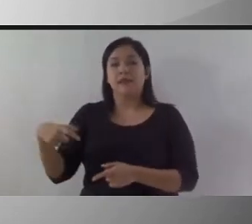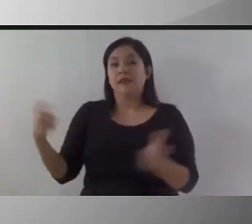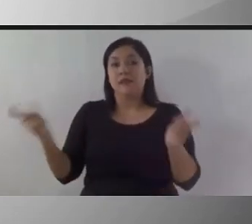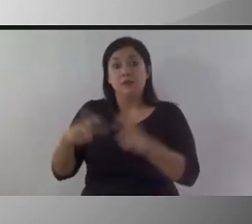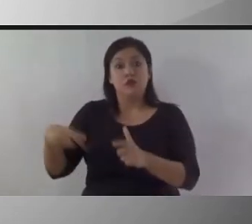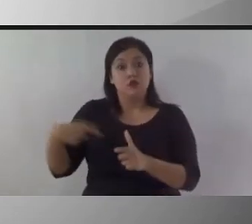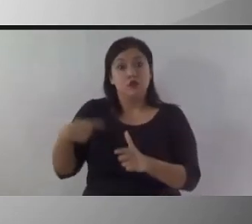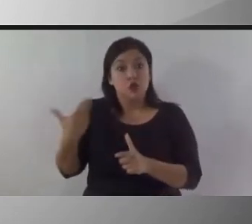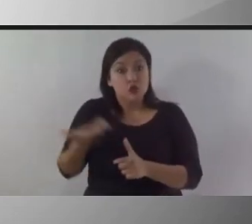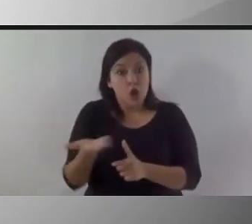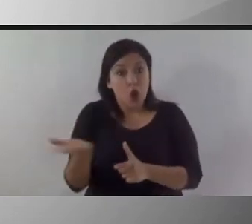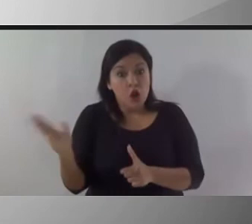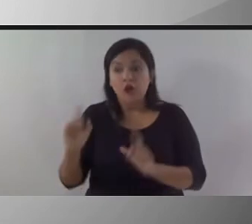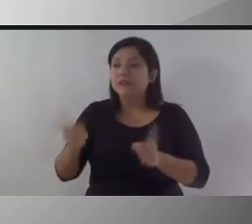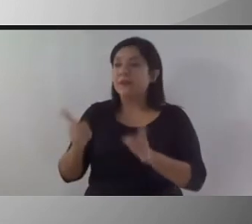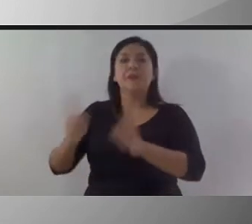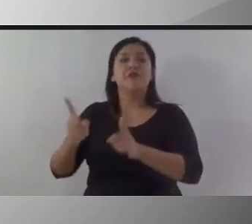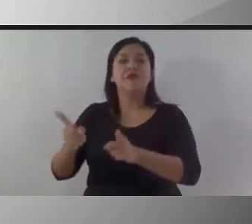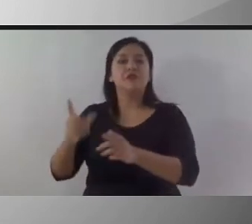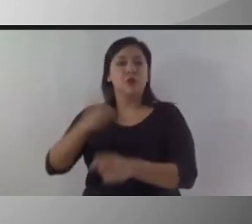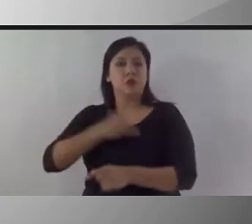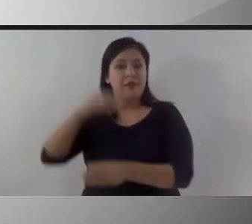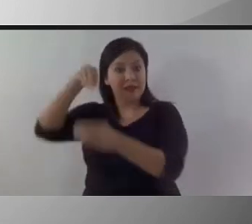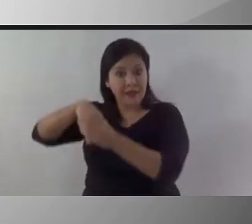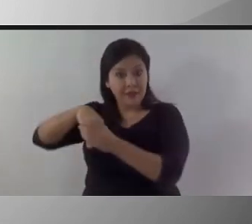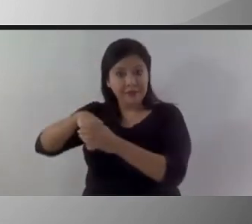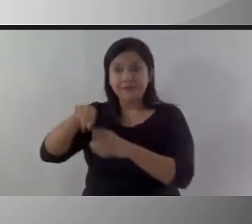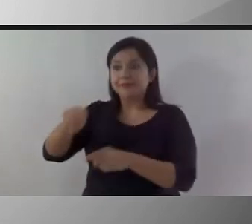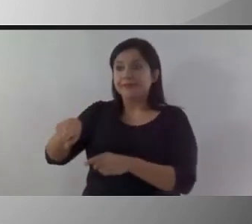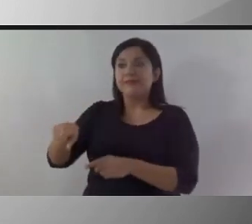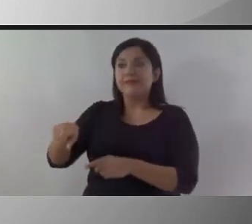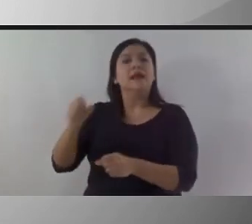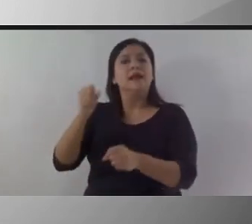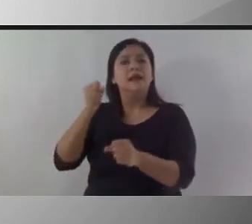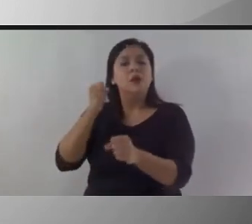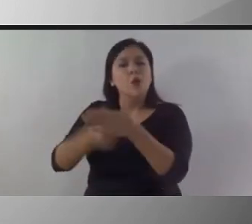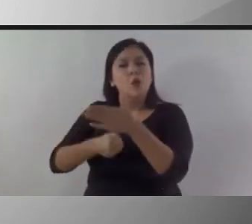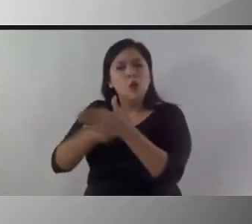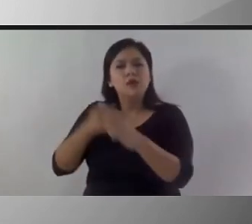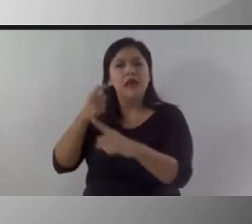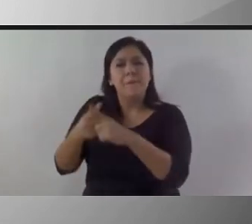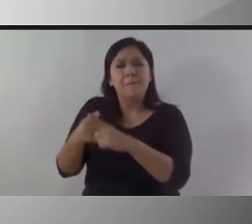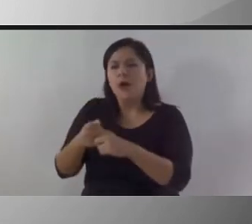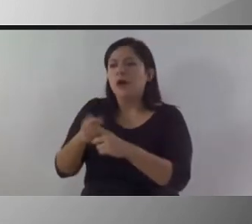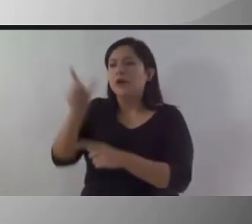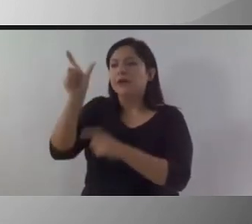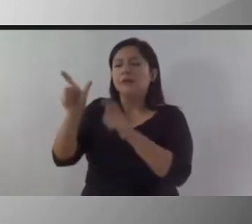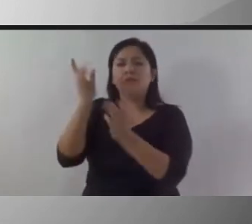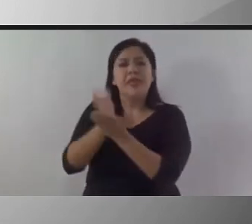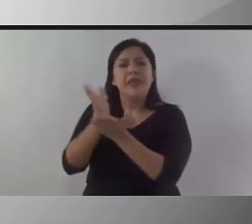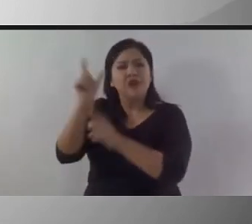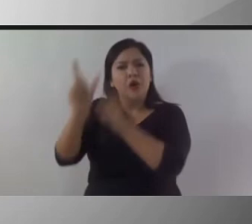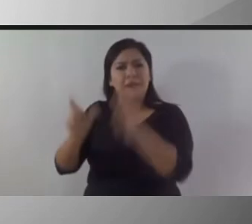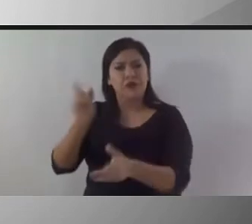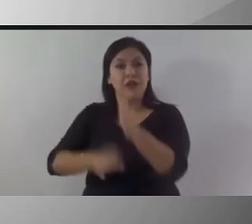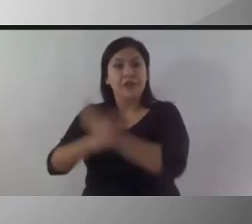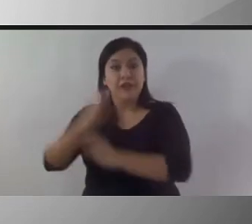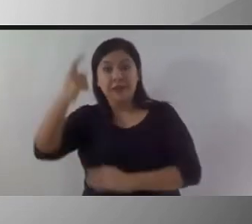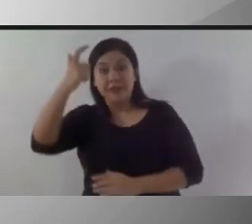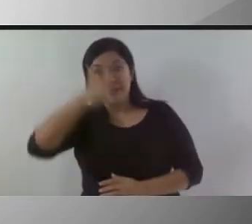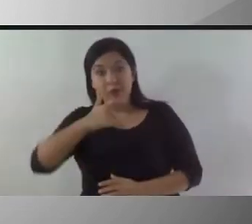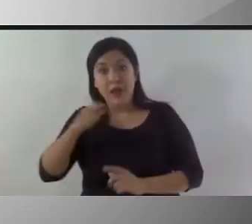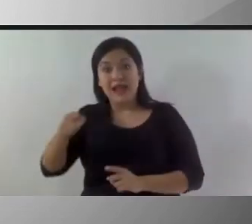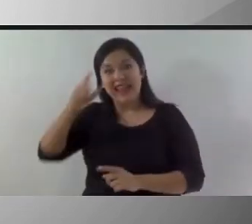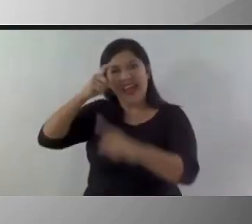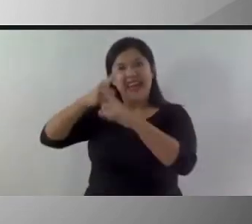universitario. Es militante de organizaciones lideradas por personas con discapacidad visual y fue presidente de la